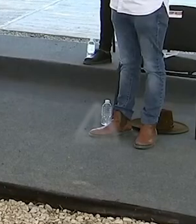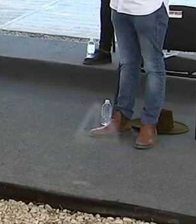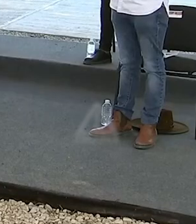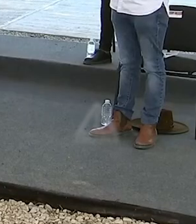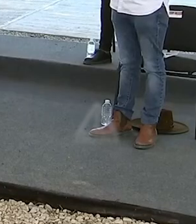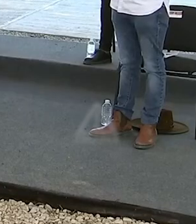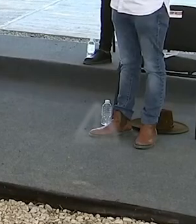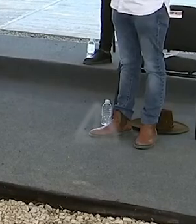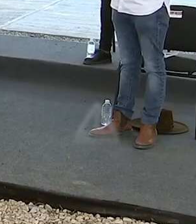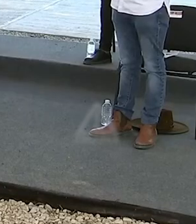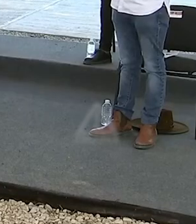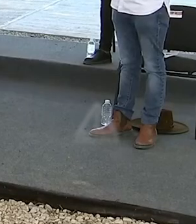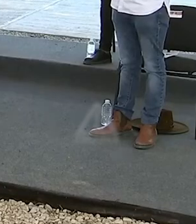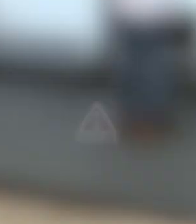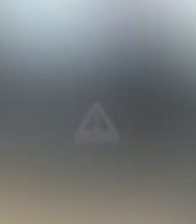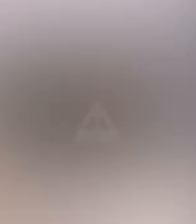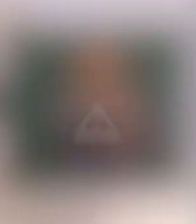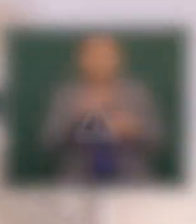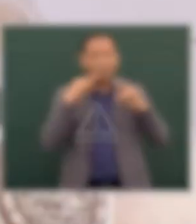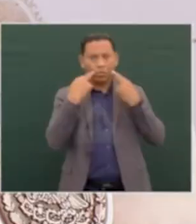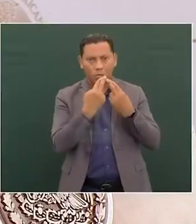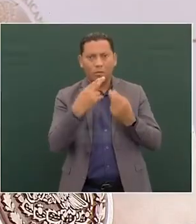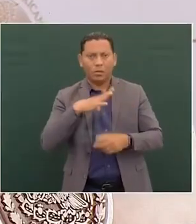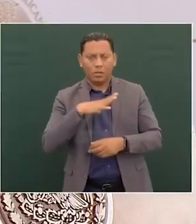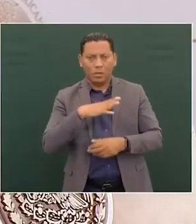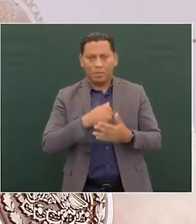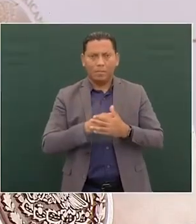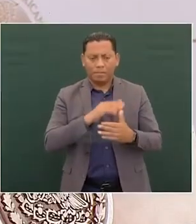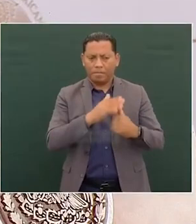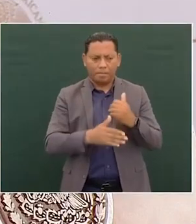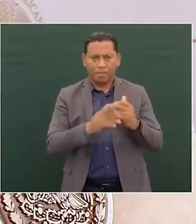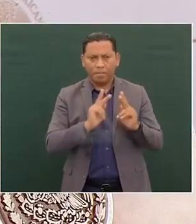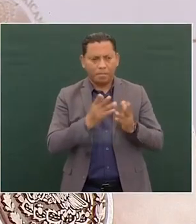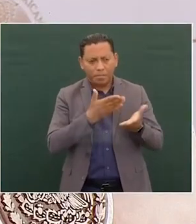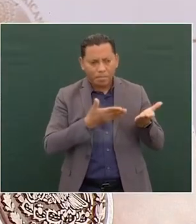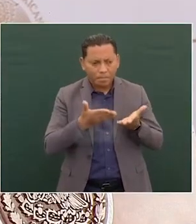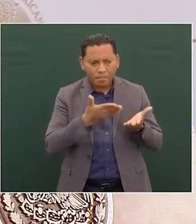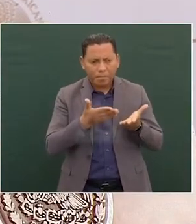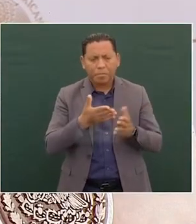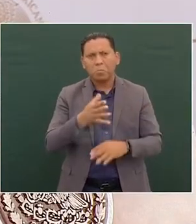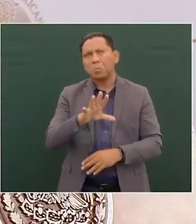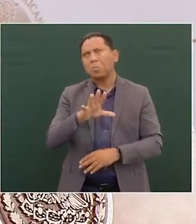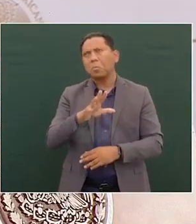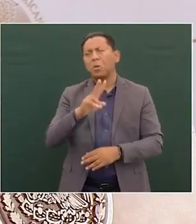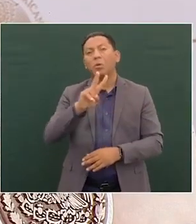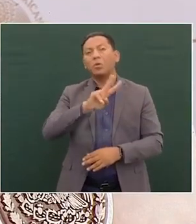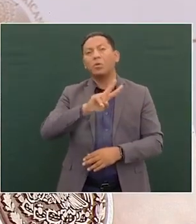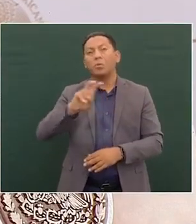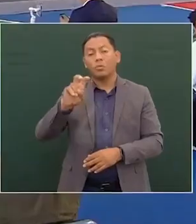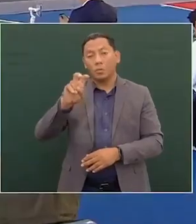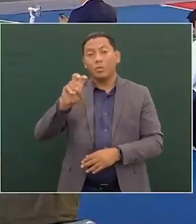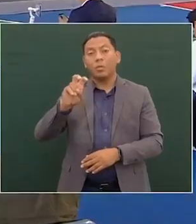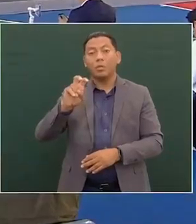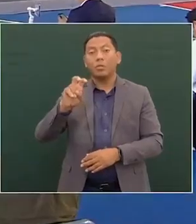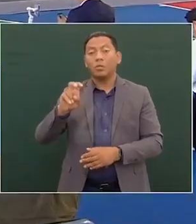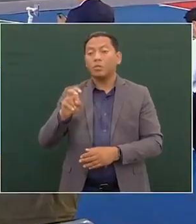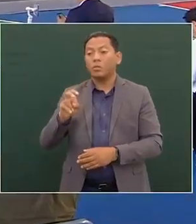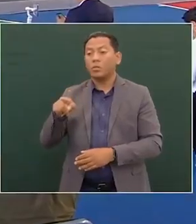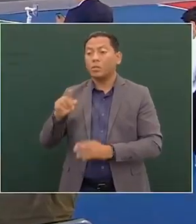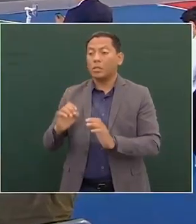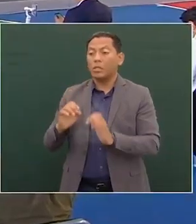con internet y funcionando. Y en efecto, son más de 200